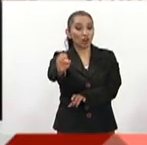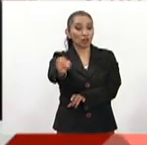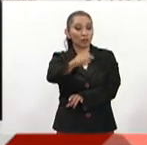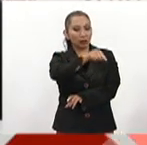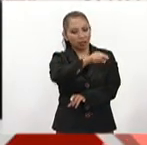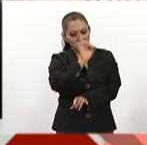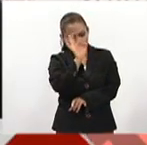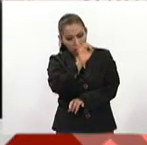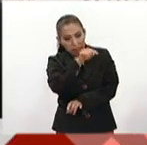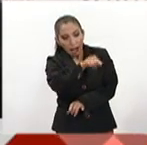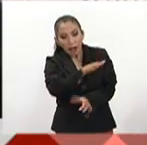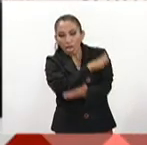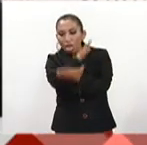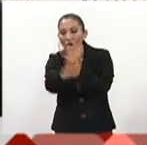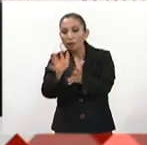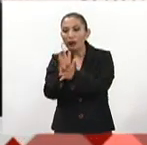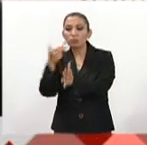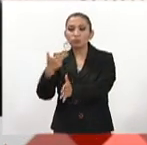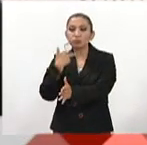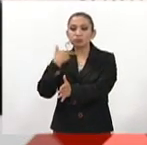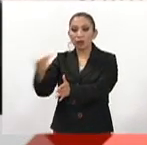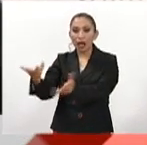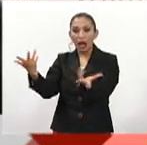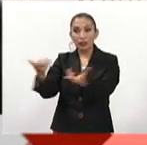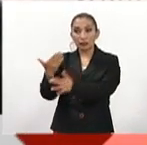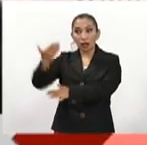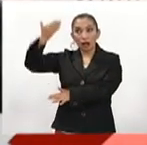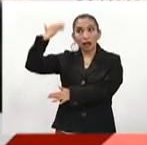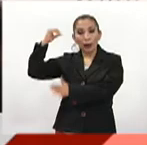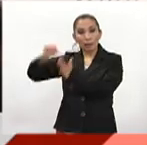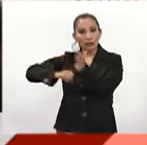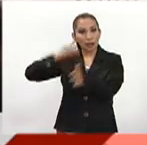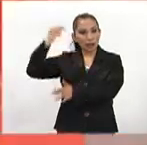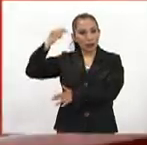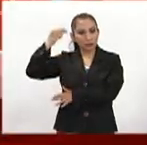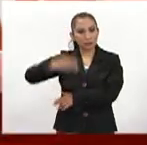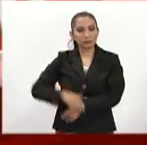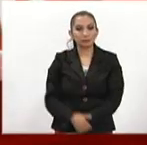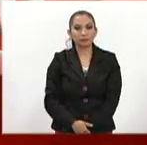por presuntamente participar en un asesinato cometido el pasado mes de marzo.